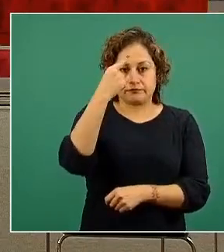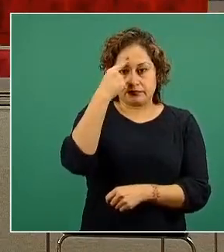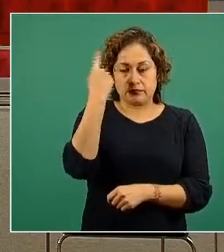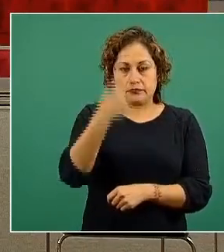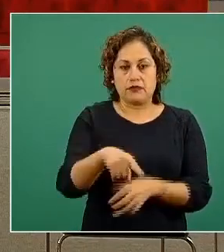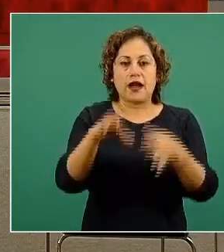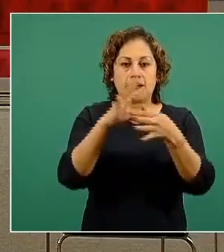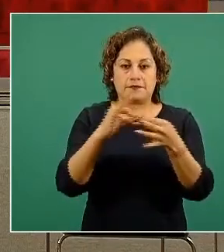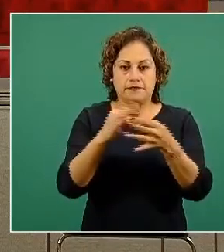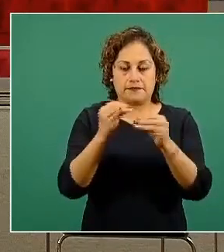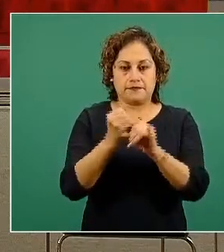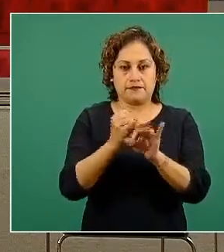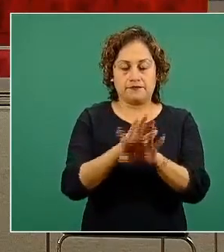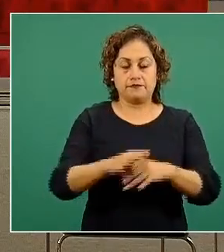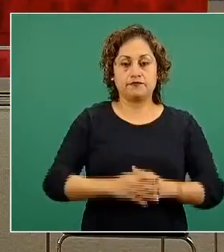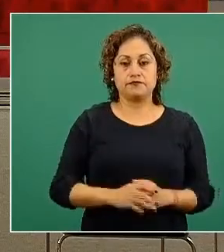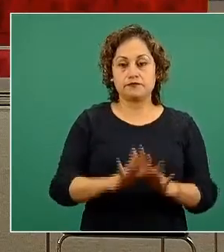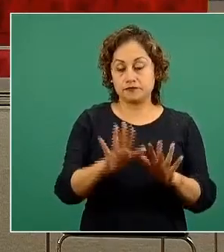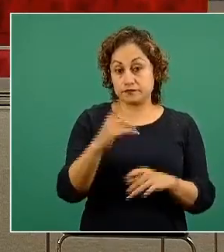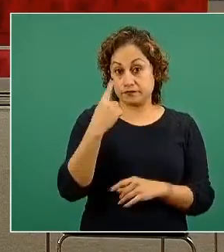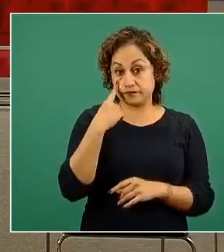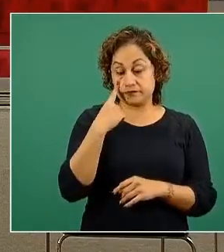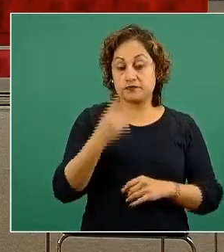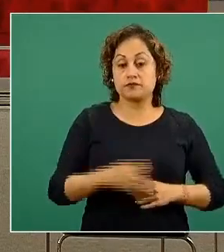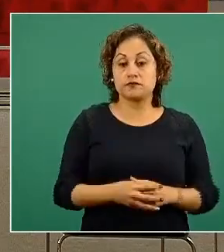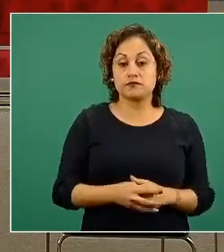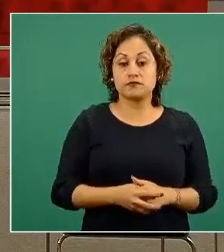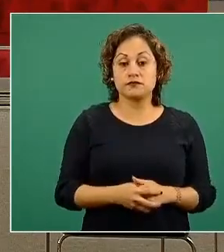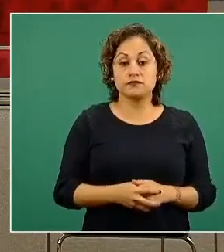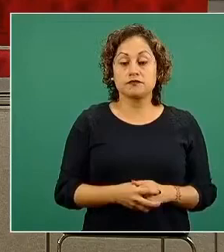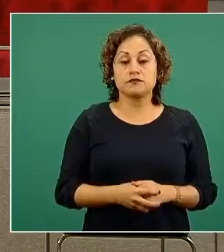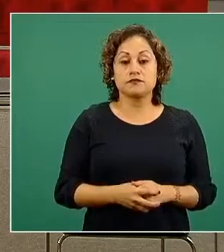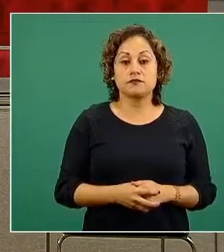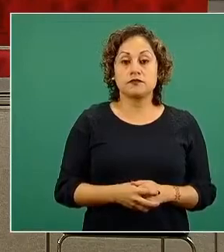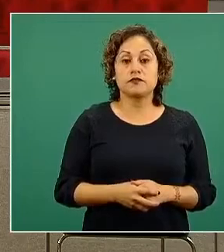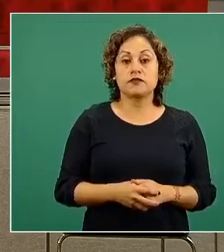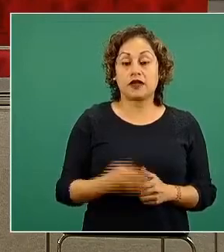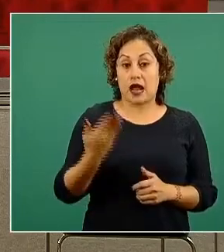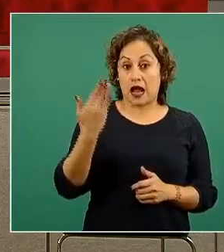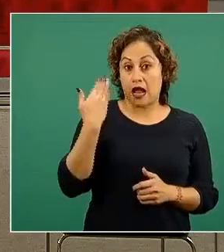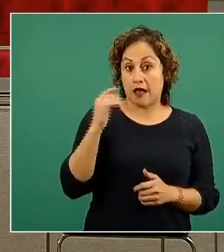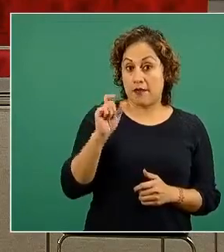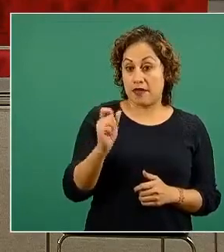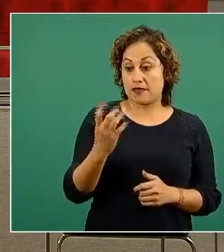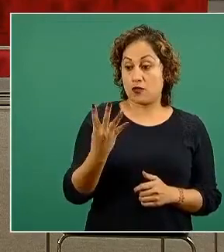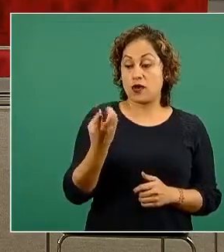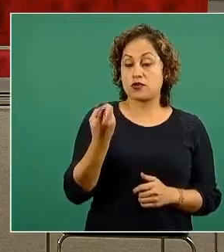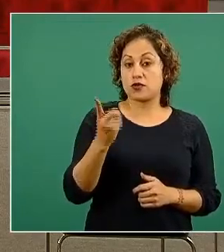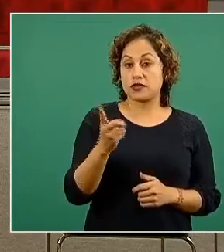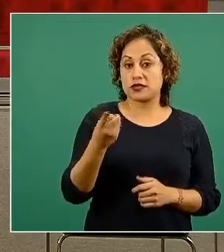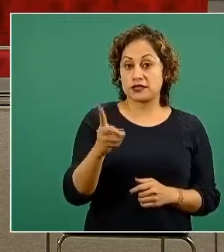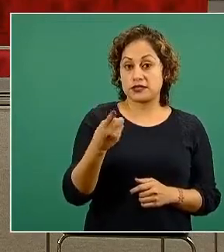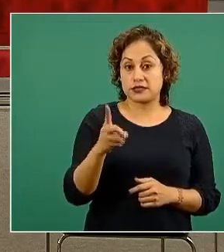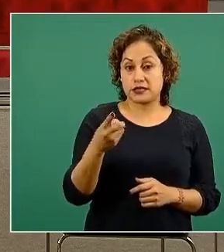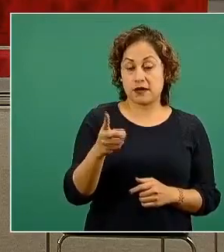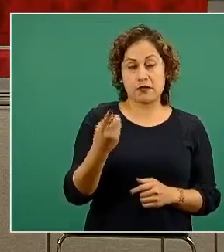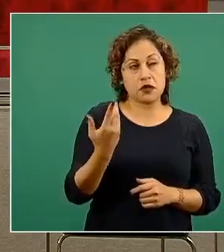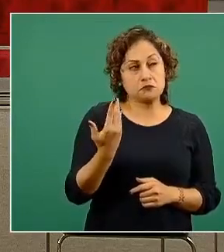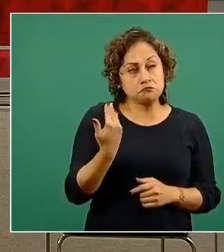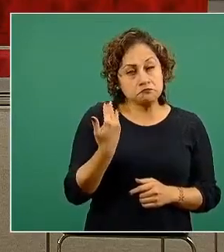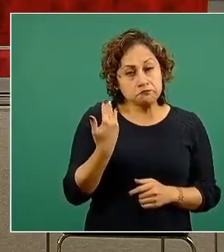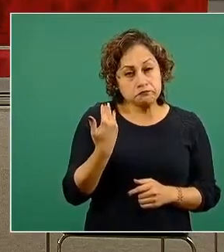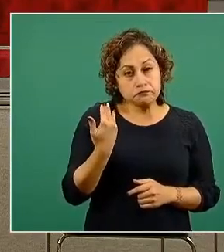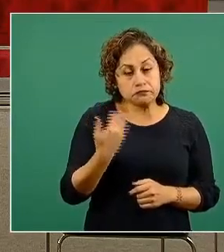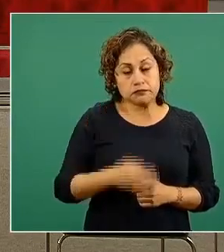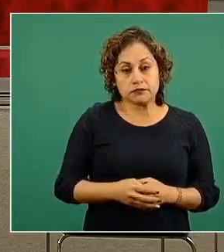detalle. Mire, del 24 de diciembre a hace apenas